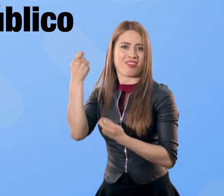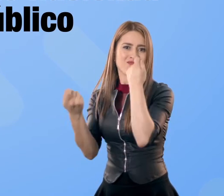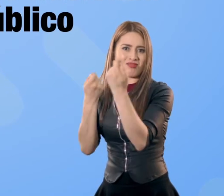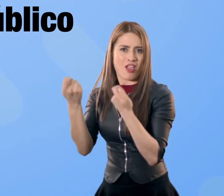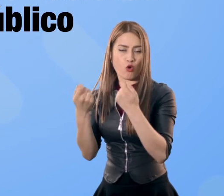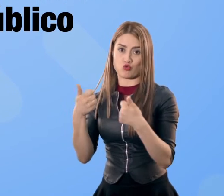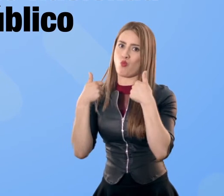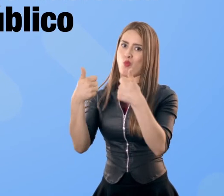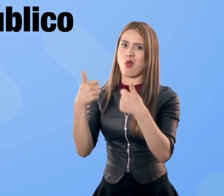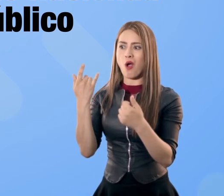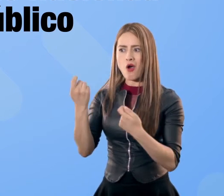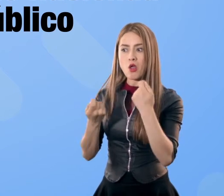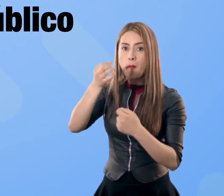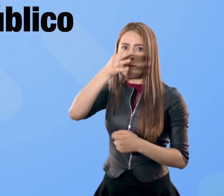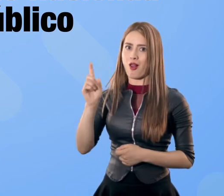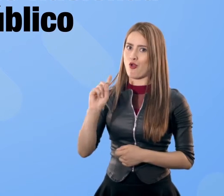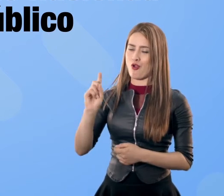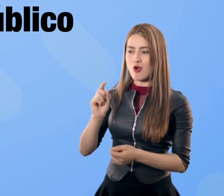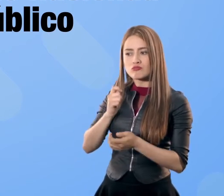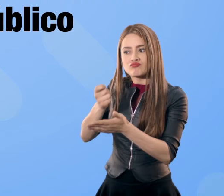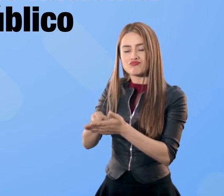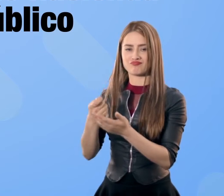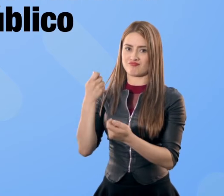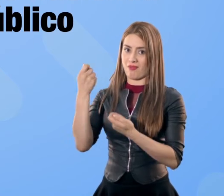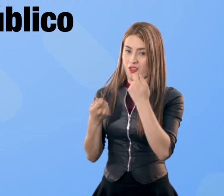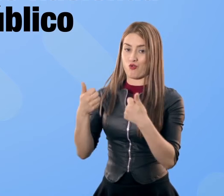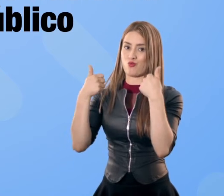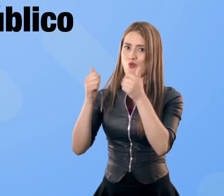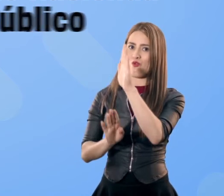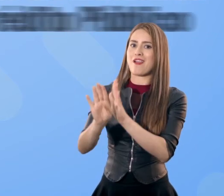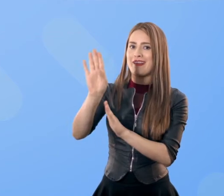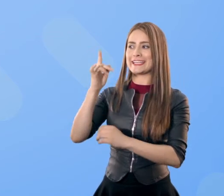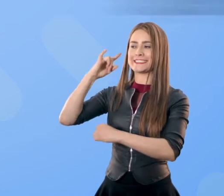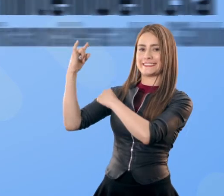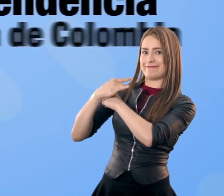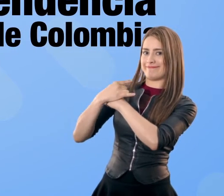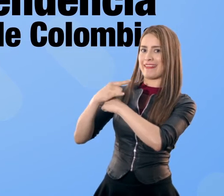dentro de los límites autorizados por el Ministerio de Hacienda y Crédito Público.